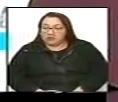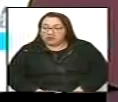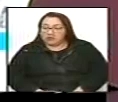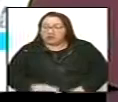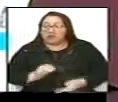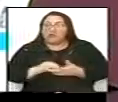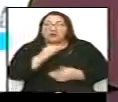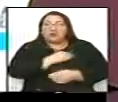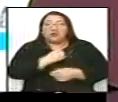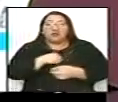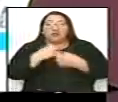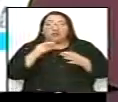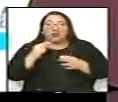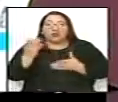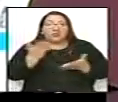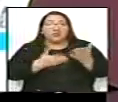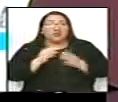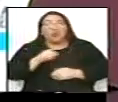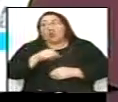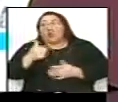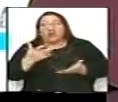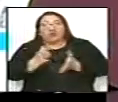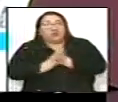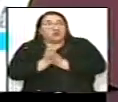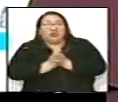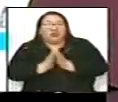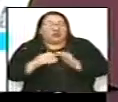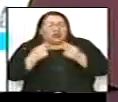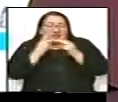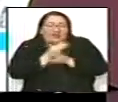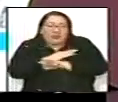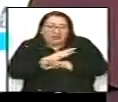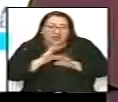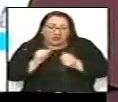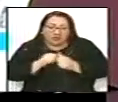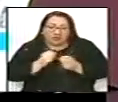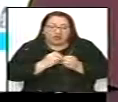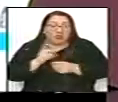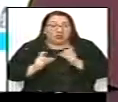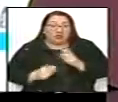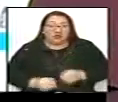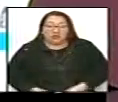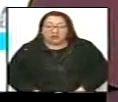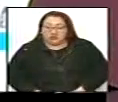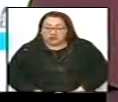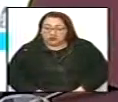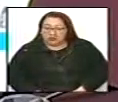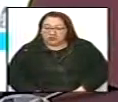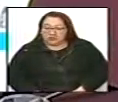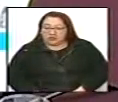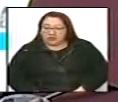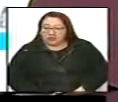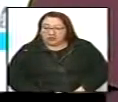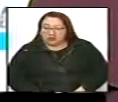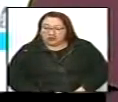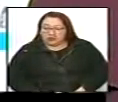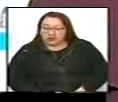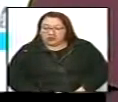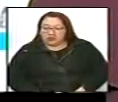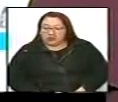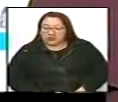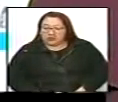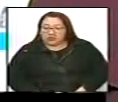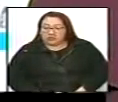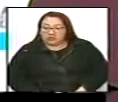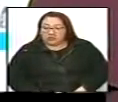Ministerio Público están al servicio de otro tipo de intereses que no tienen nada que ver con los intereses ciudadanos. Pero sin embargo, acá